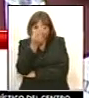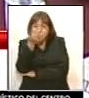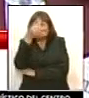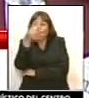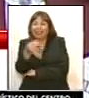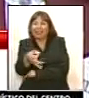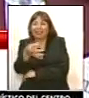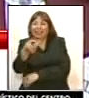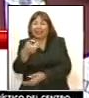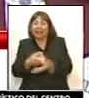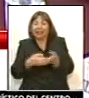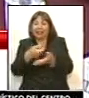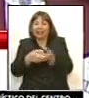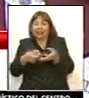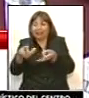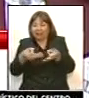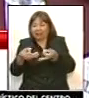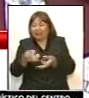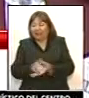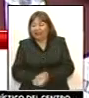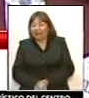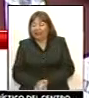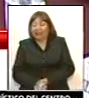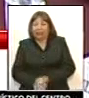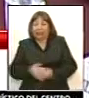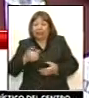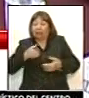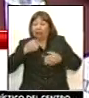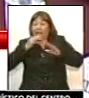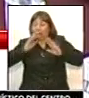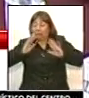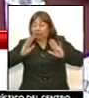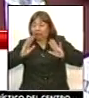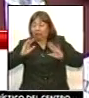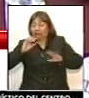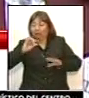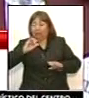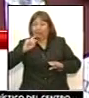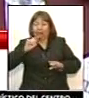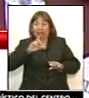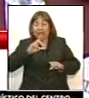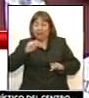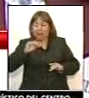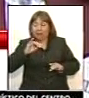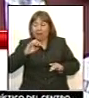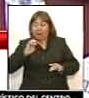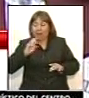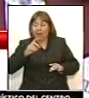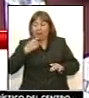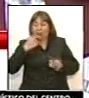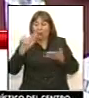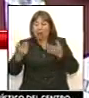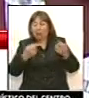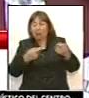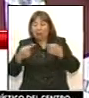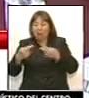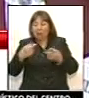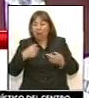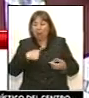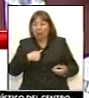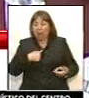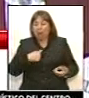la economía, como lo voy a hacer referencia a Alberto Quintanilla, que normalmente tenemos posiciones muy, muy discordantes, pero en esta vez